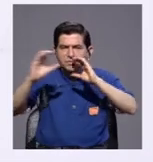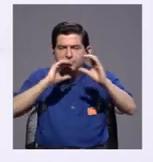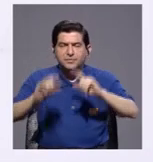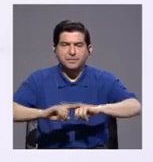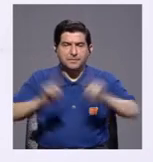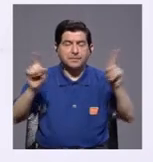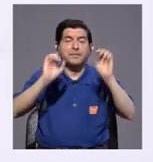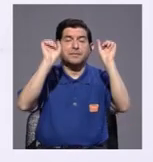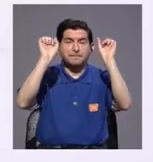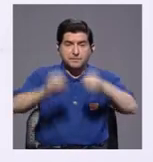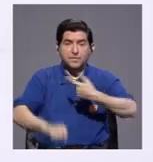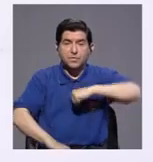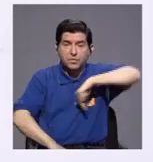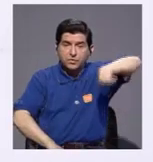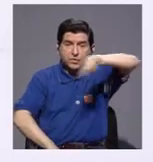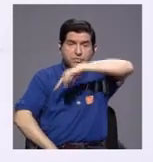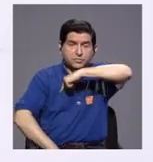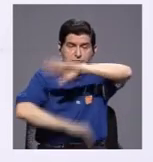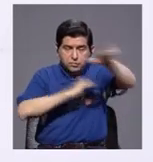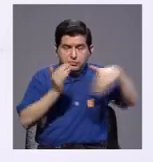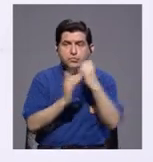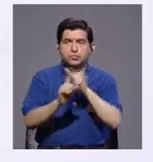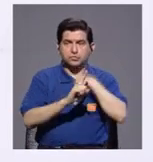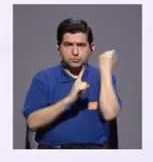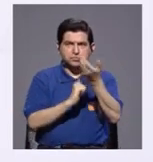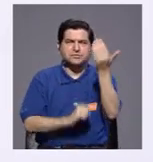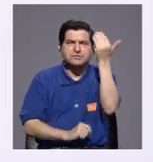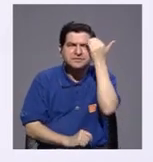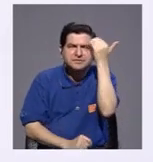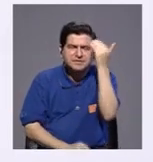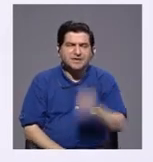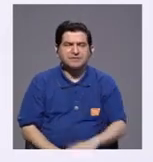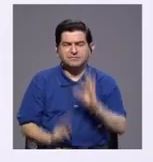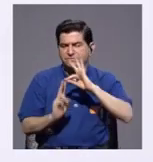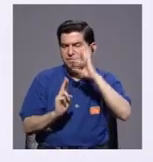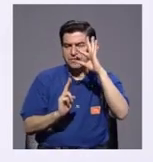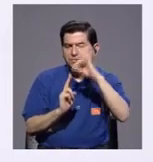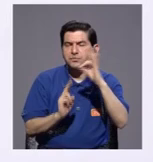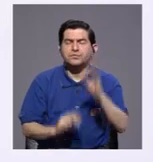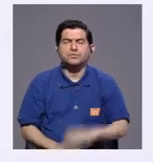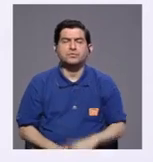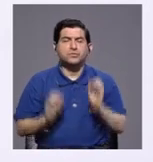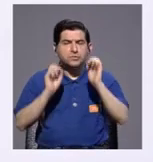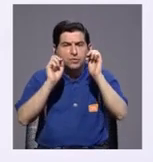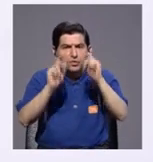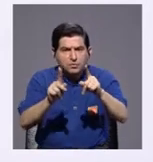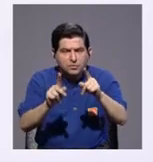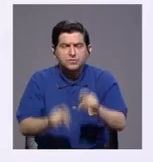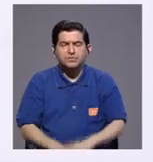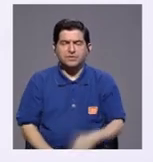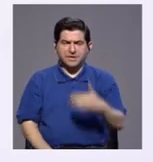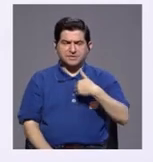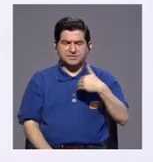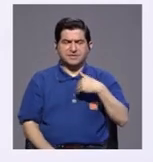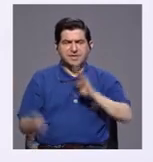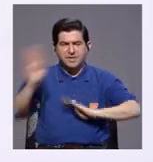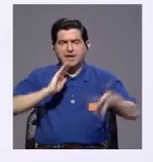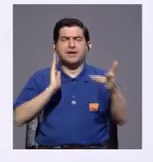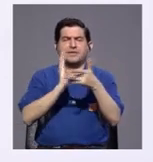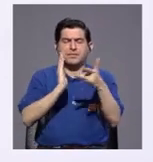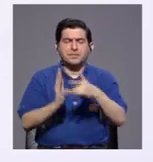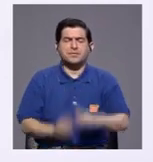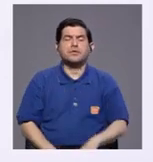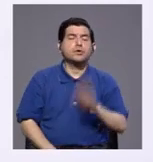para que podamos todos como sociedad conocer las oportunidades que tenemos los beneficios de la biotecnología y